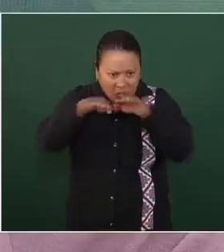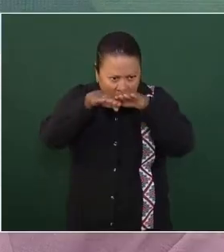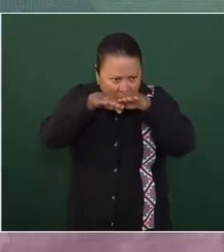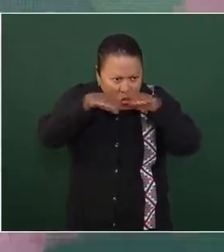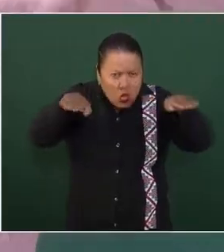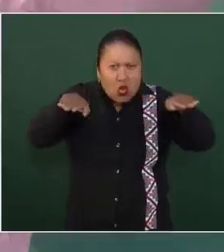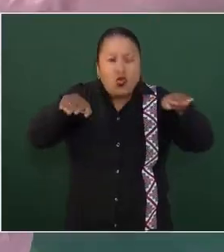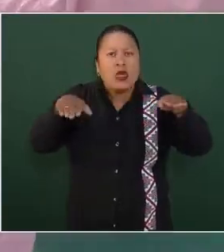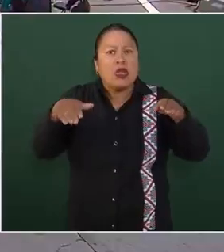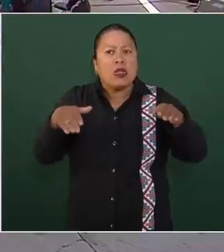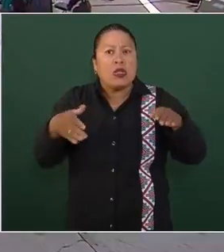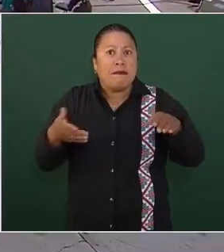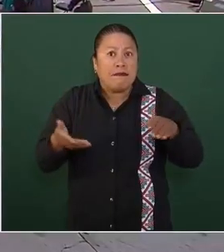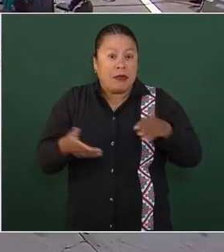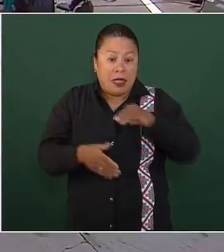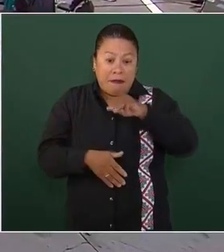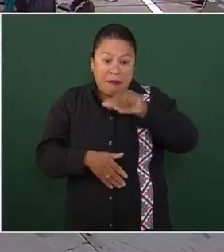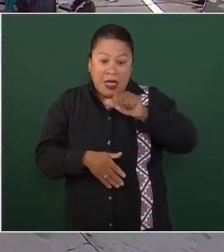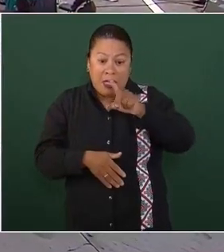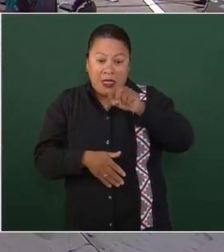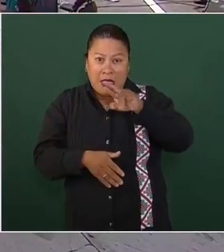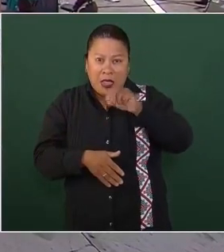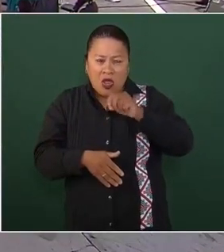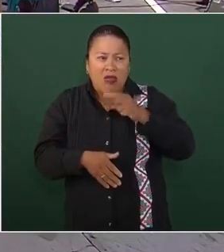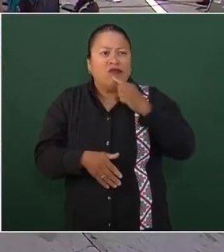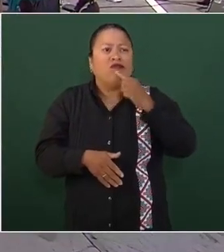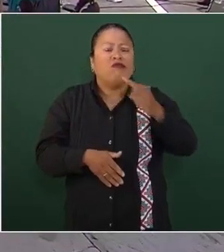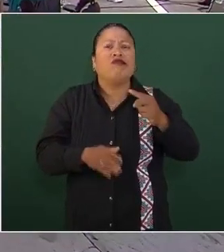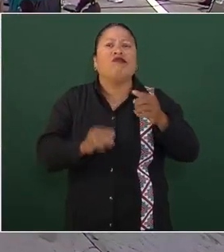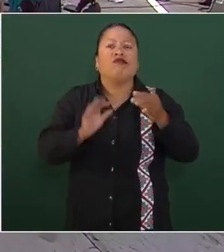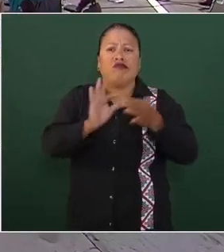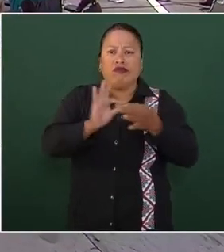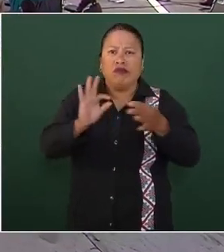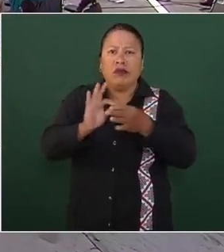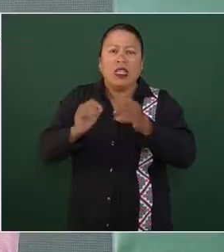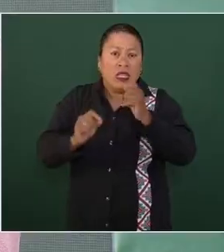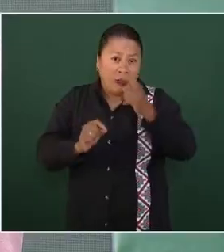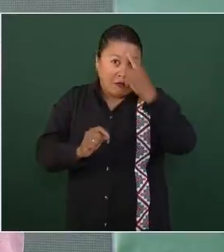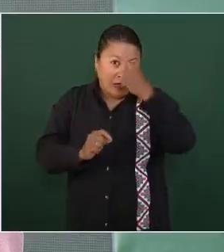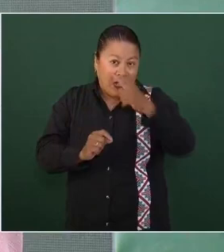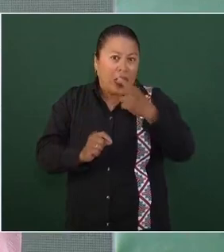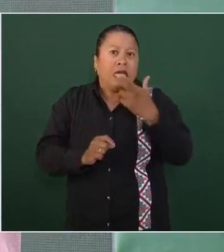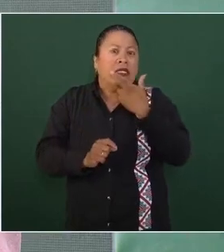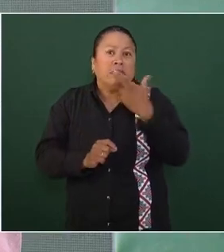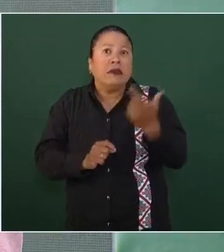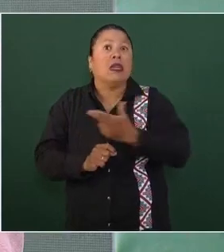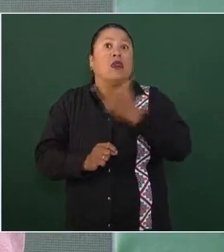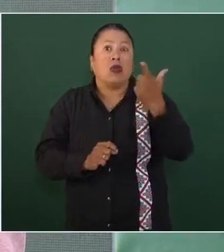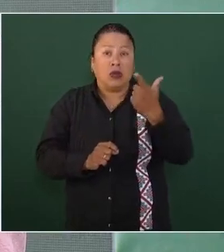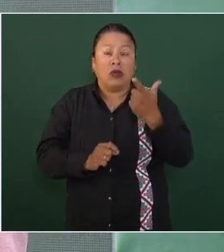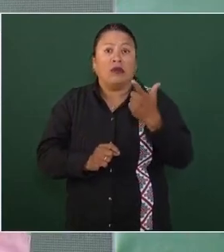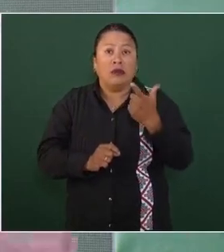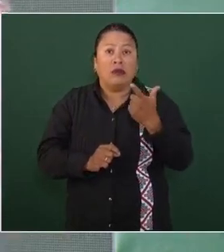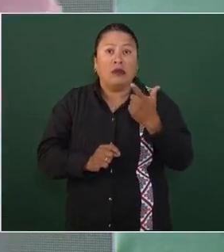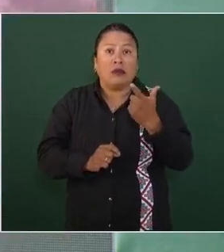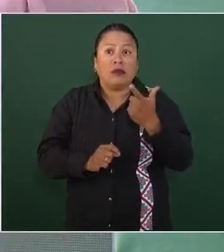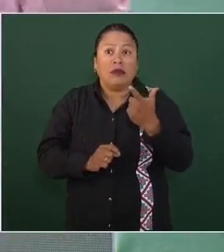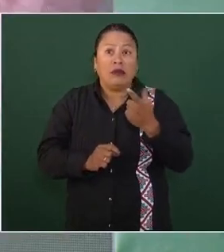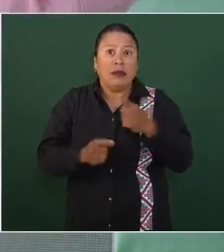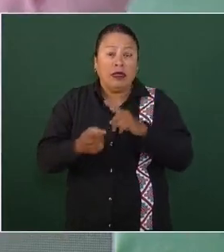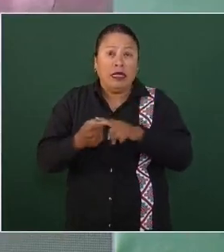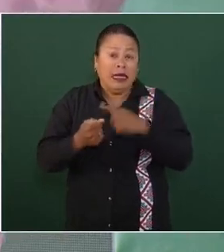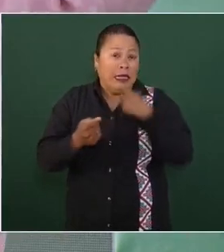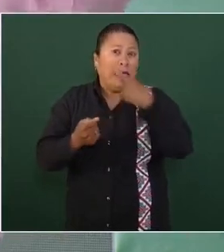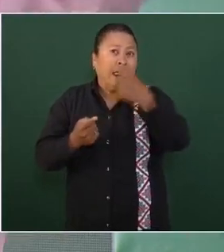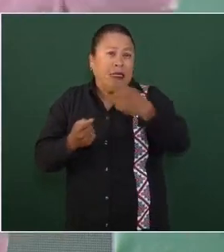cuando Madero plantea el sufragio efectivo cuando plantea